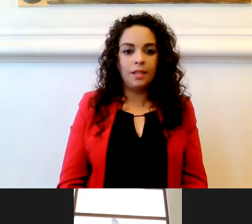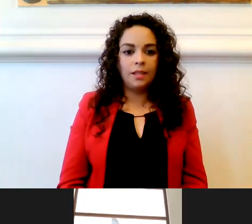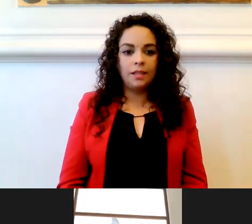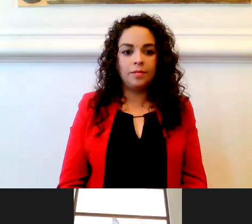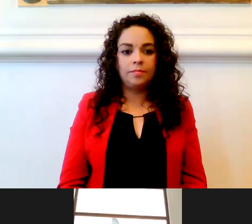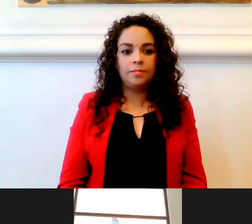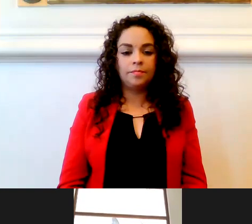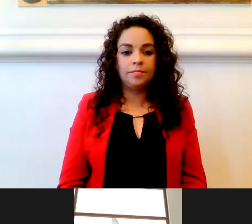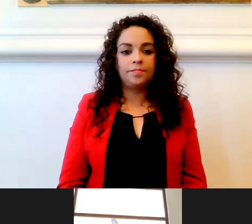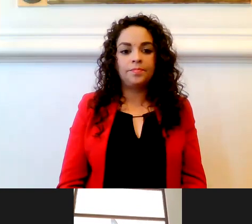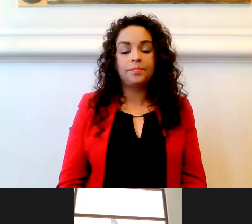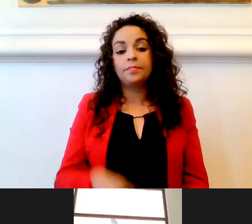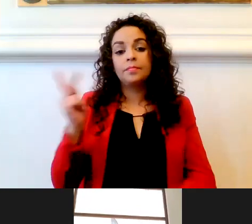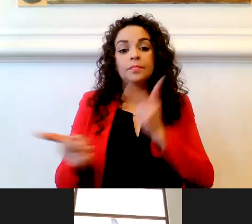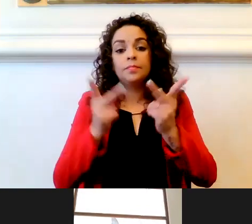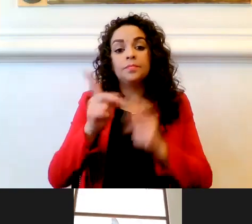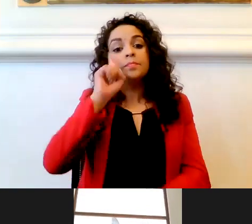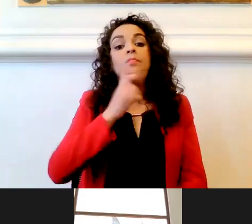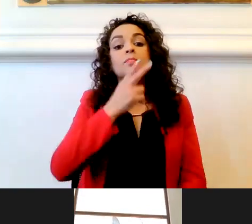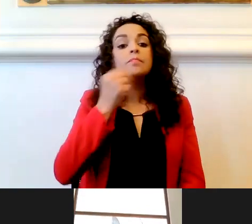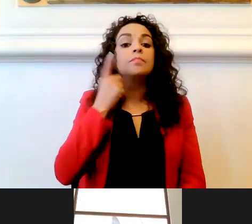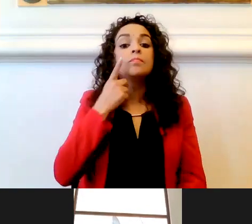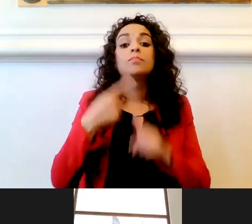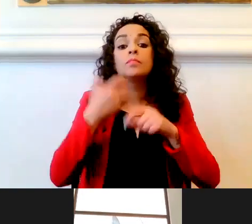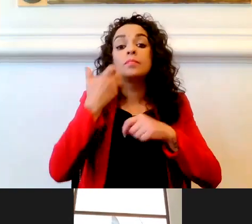¿Alguna o algún diputado quisiera agregar algún otro tema?